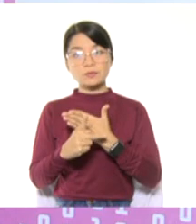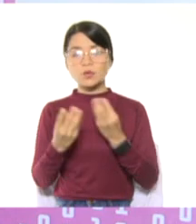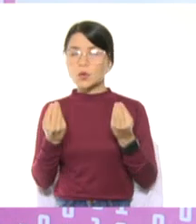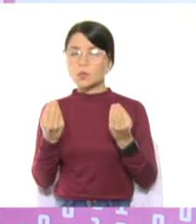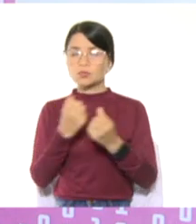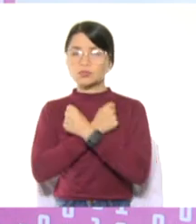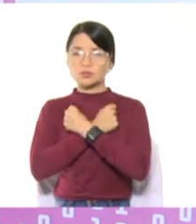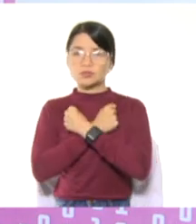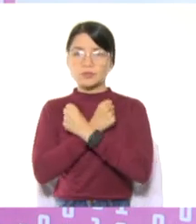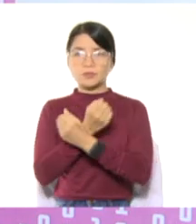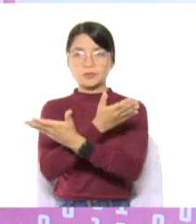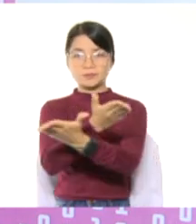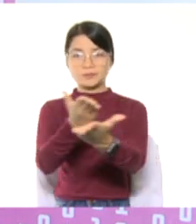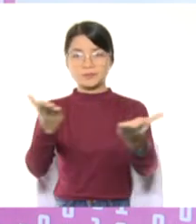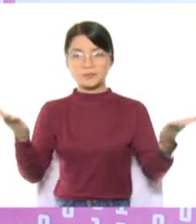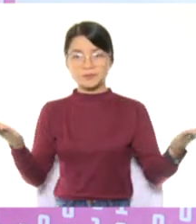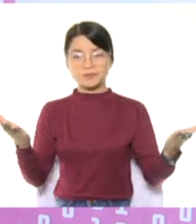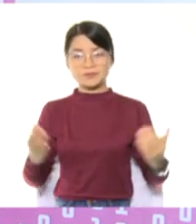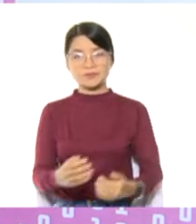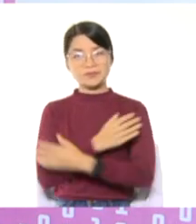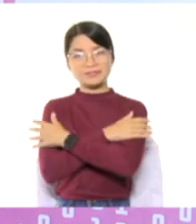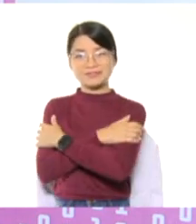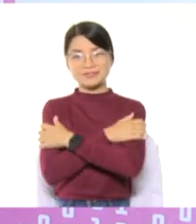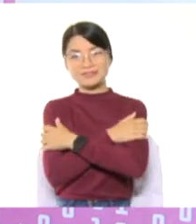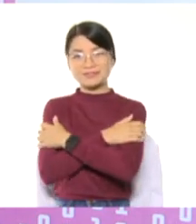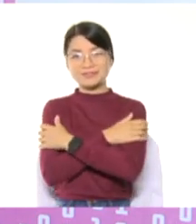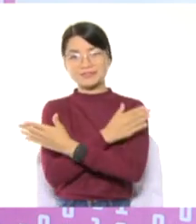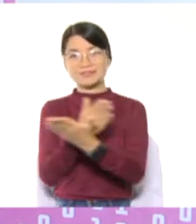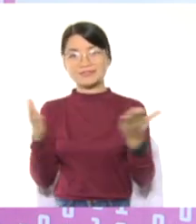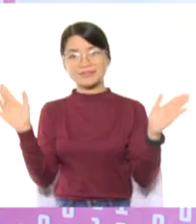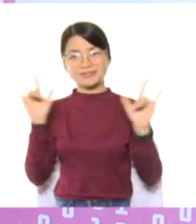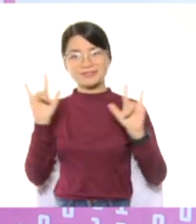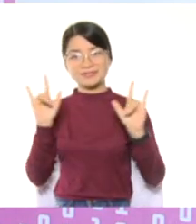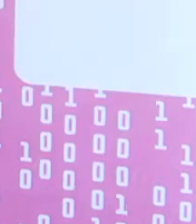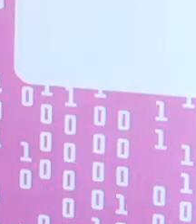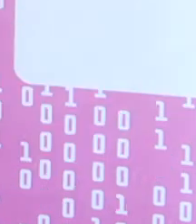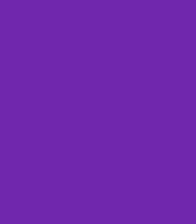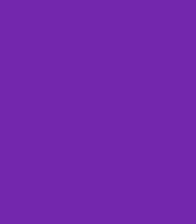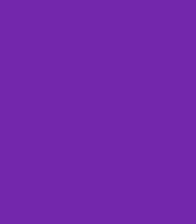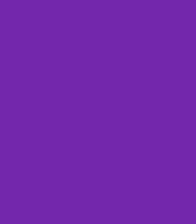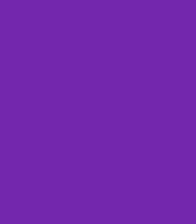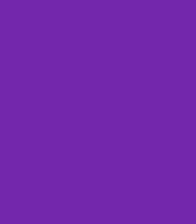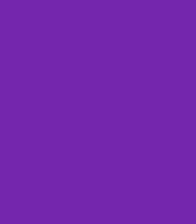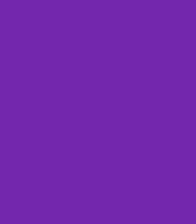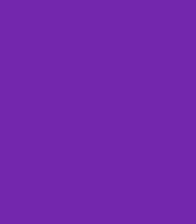con mucho amor y cariño para todos ustedes. Los abrazo con amor, Venezuela, se les quiere.